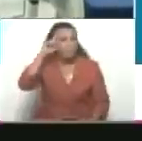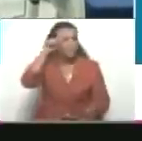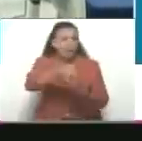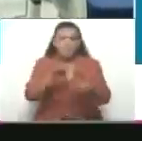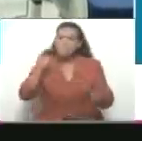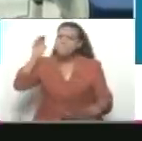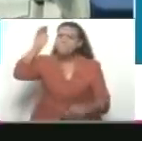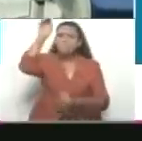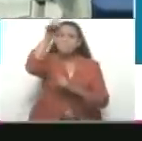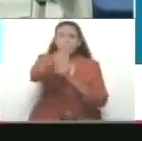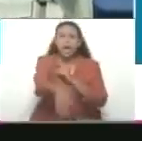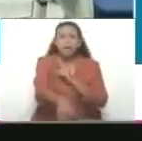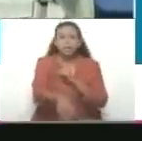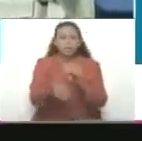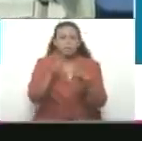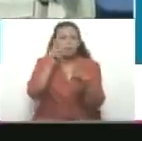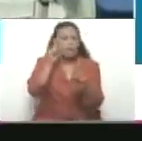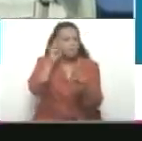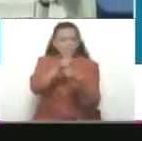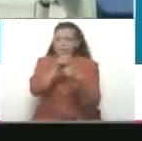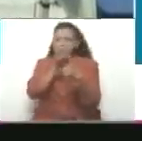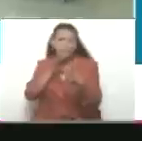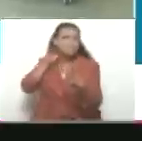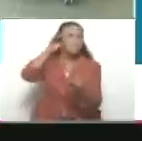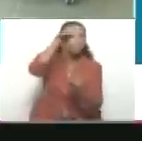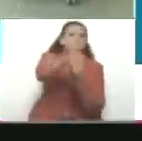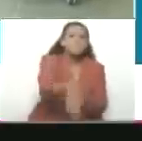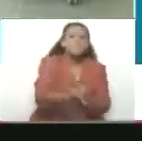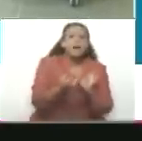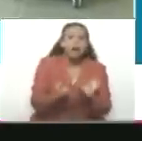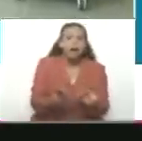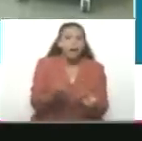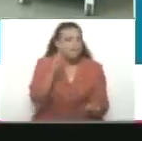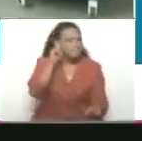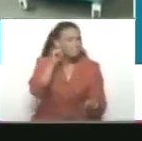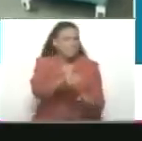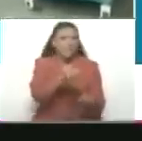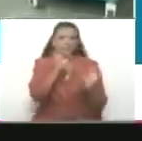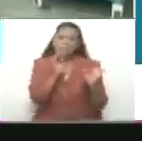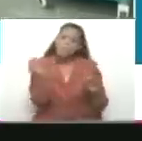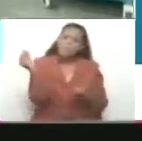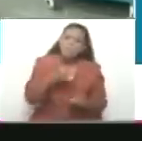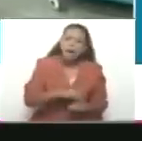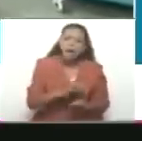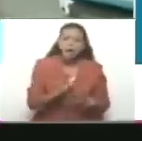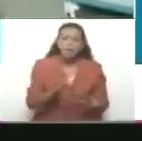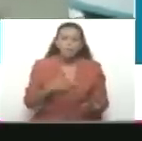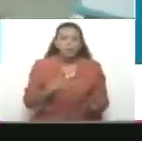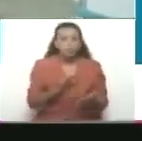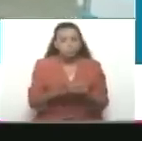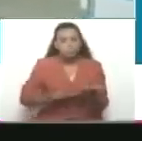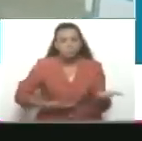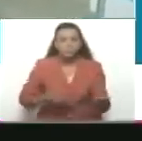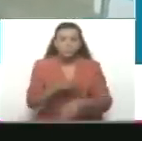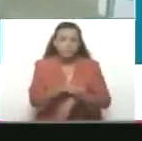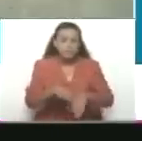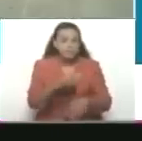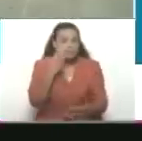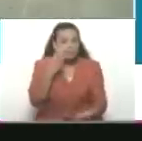allá y entregarle salud al pueblo además de esto no compañera